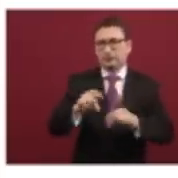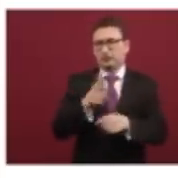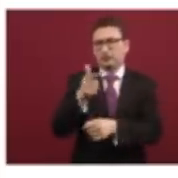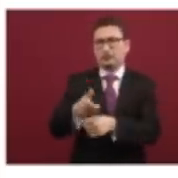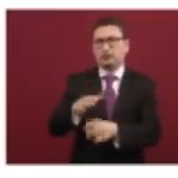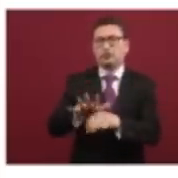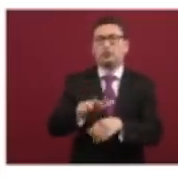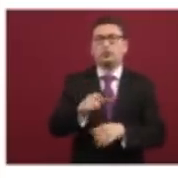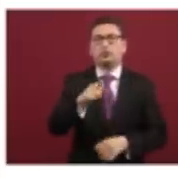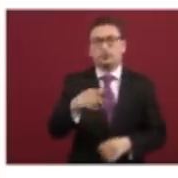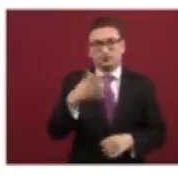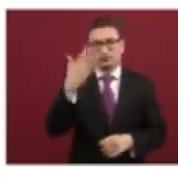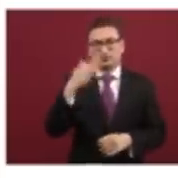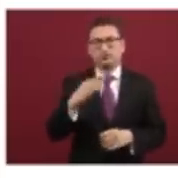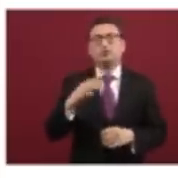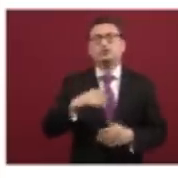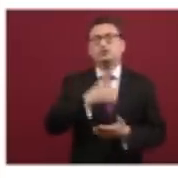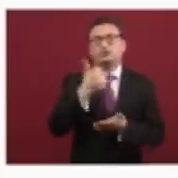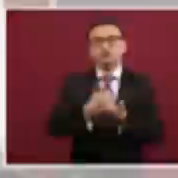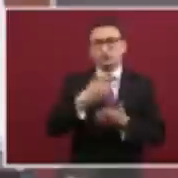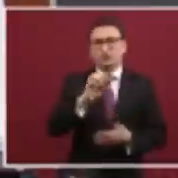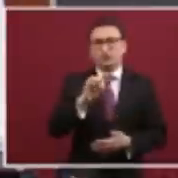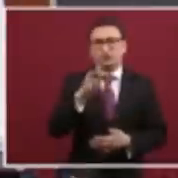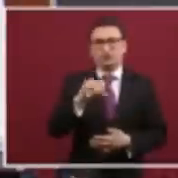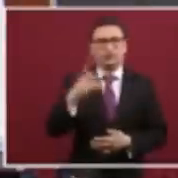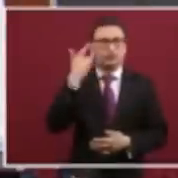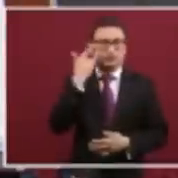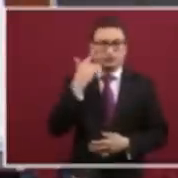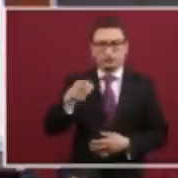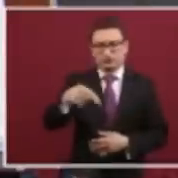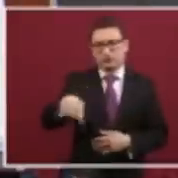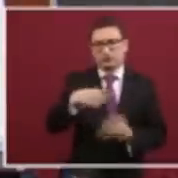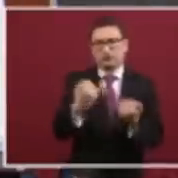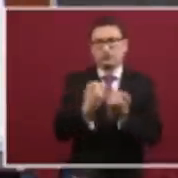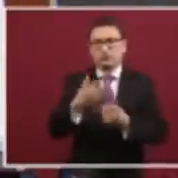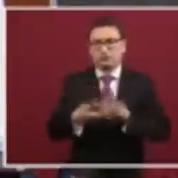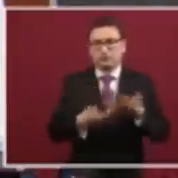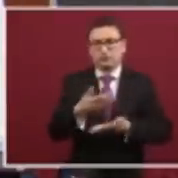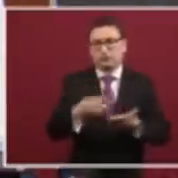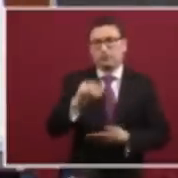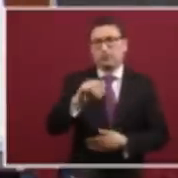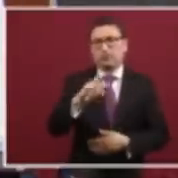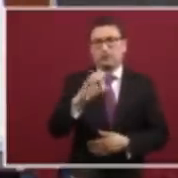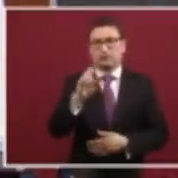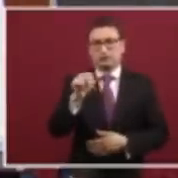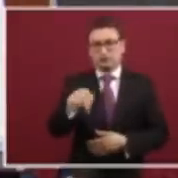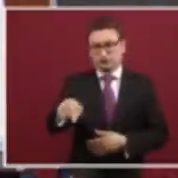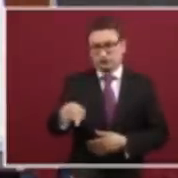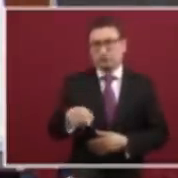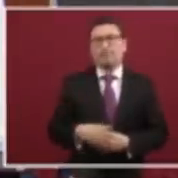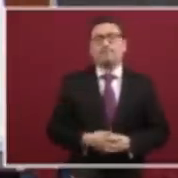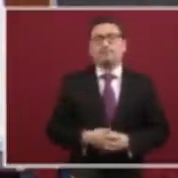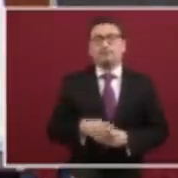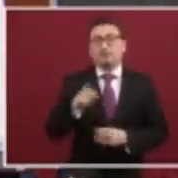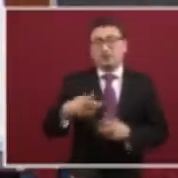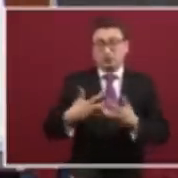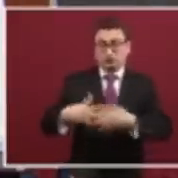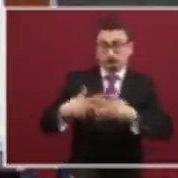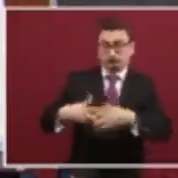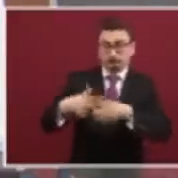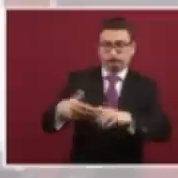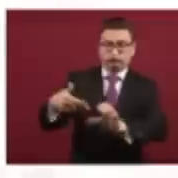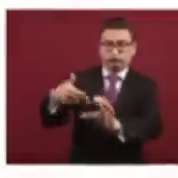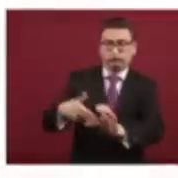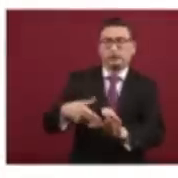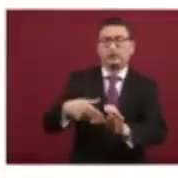gasolinera en Ciudad del Carmen, Campeche, Servicios Ecológicos Malecón, en donde en una bomba había